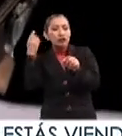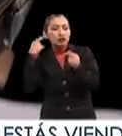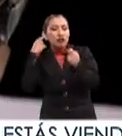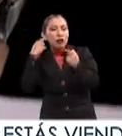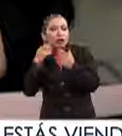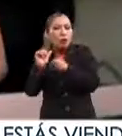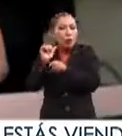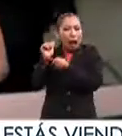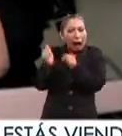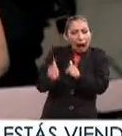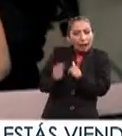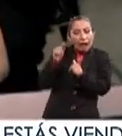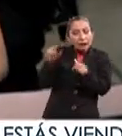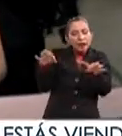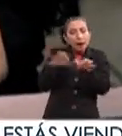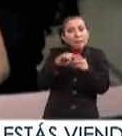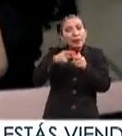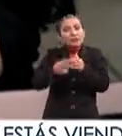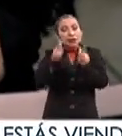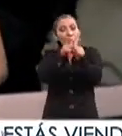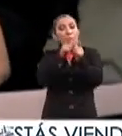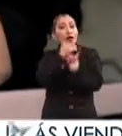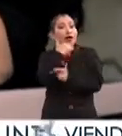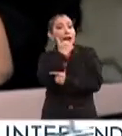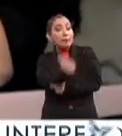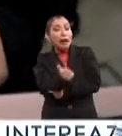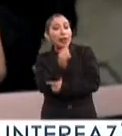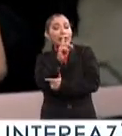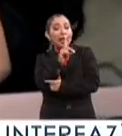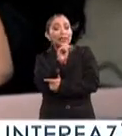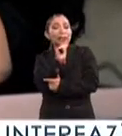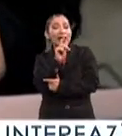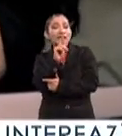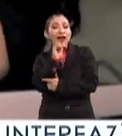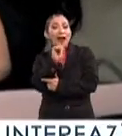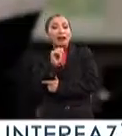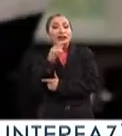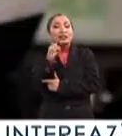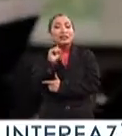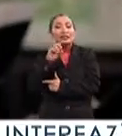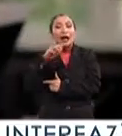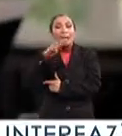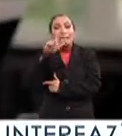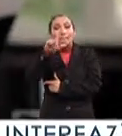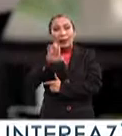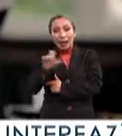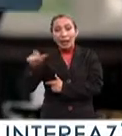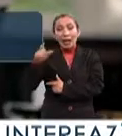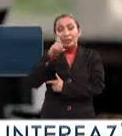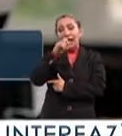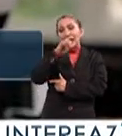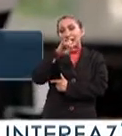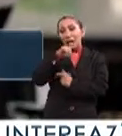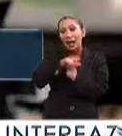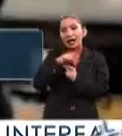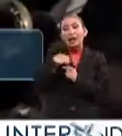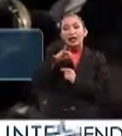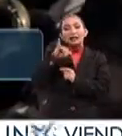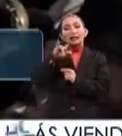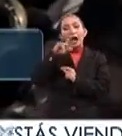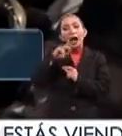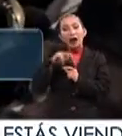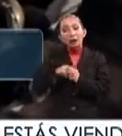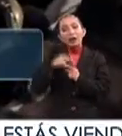artísticos. Así es como surge la banda alemana The Brandbauer Freak Ensemble. Daniel Brandt, Jan